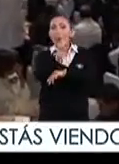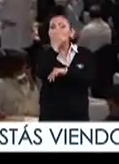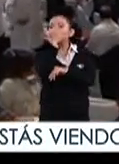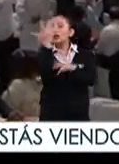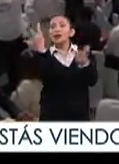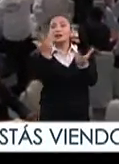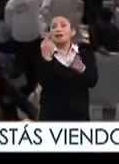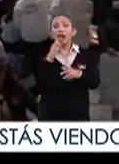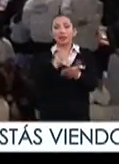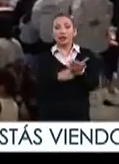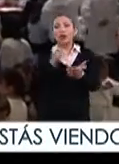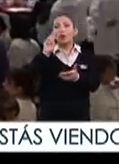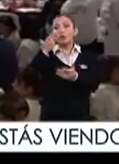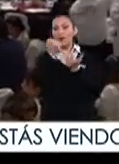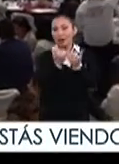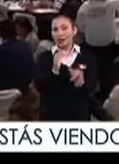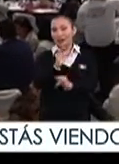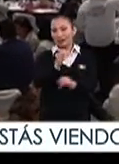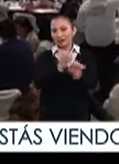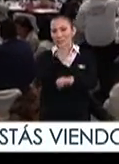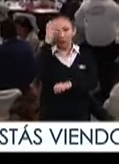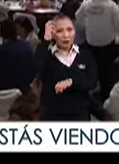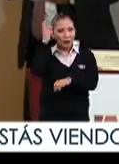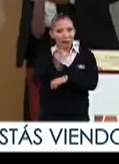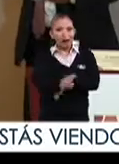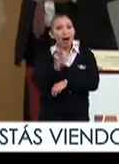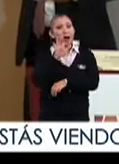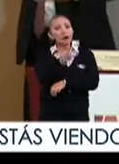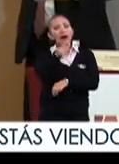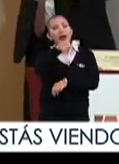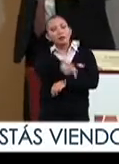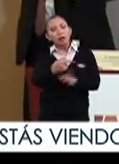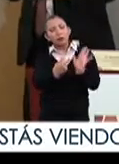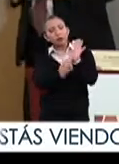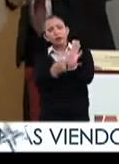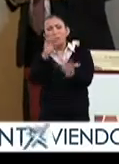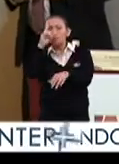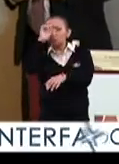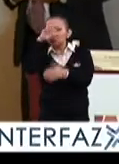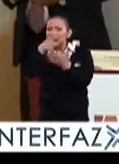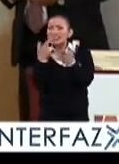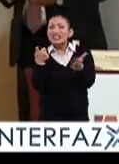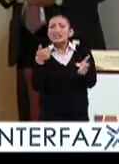se realizó en la Universidad Autónoma del Estado de Hidalgo, en donde se presentaron más